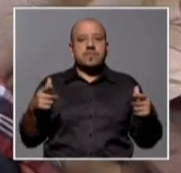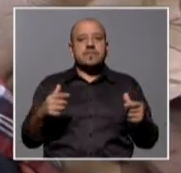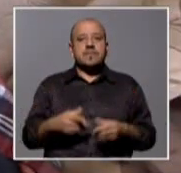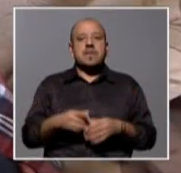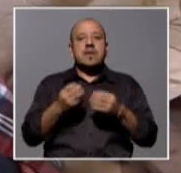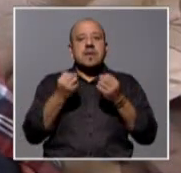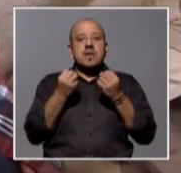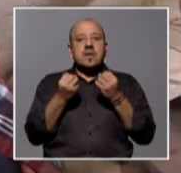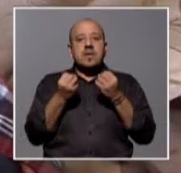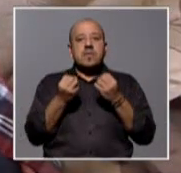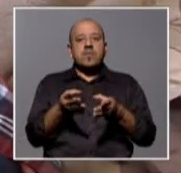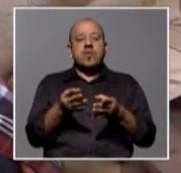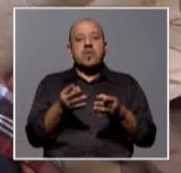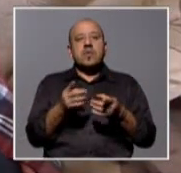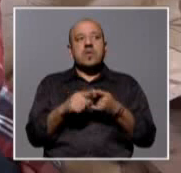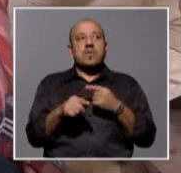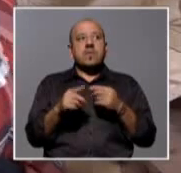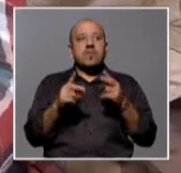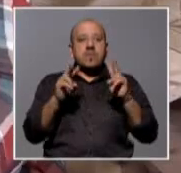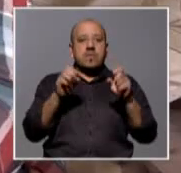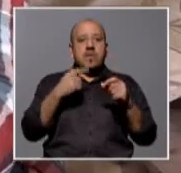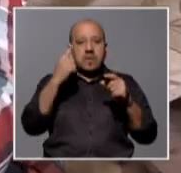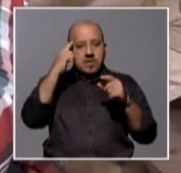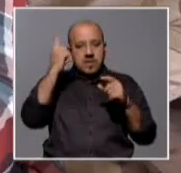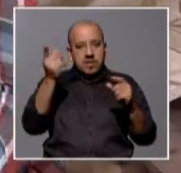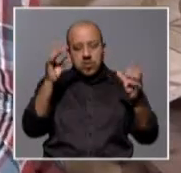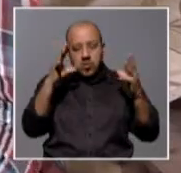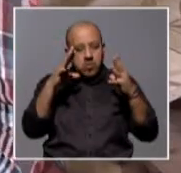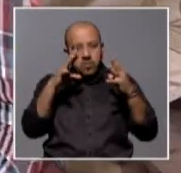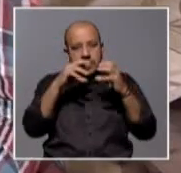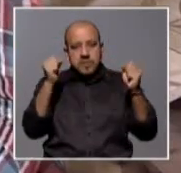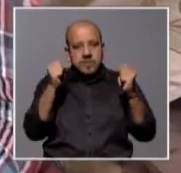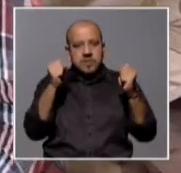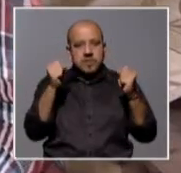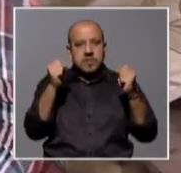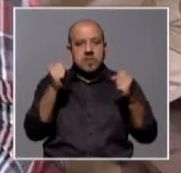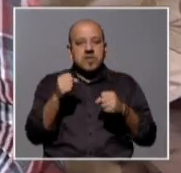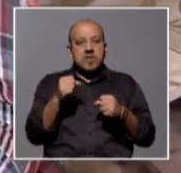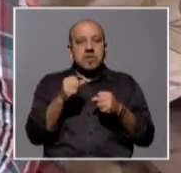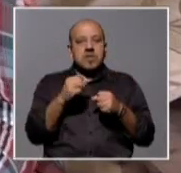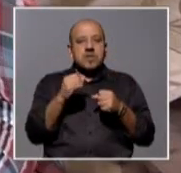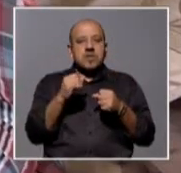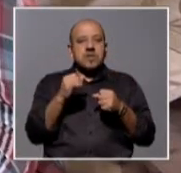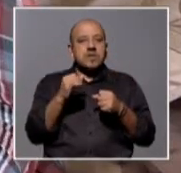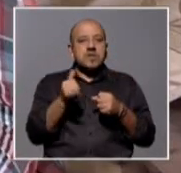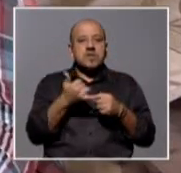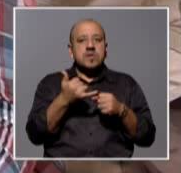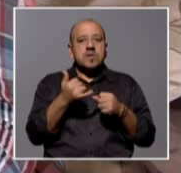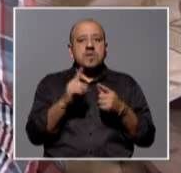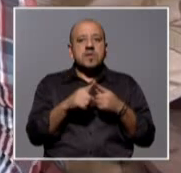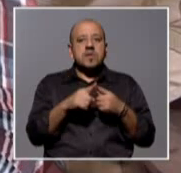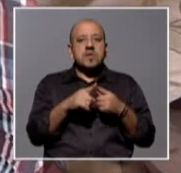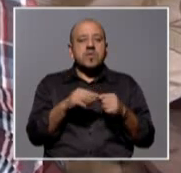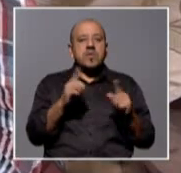justamente porque me parece que se fue dando una comprensión del fenómeno, que ya no era un fenómeno de unos pocos, de unas